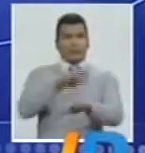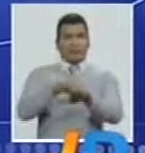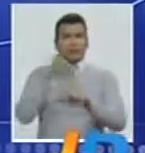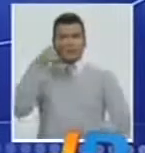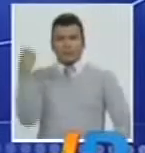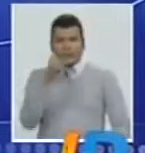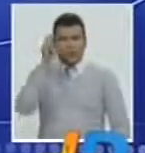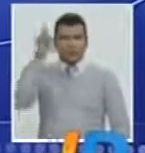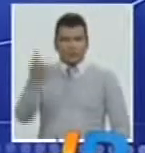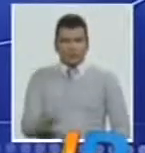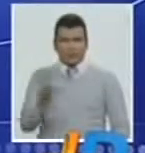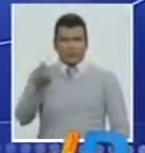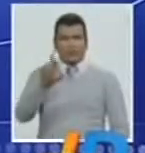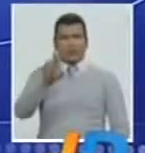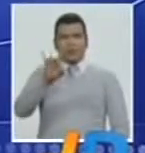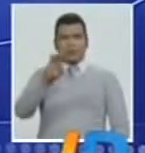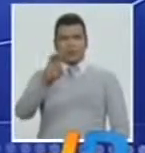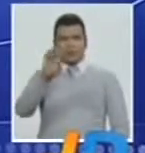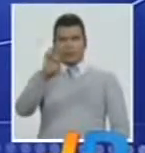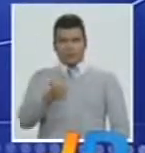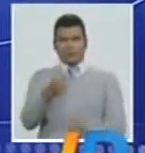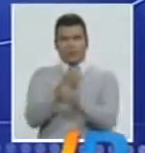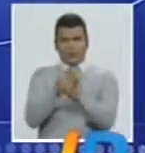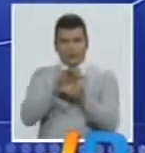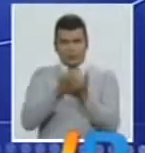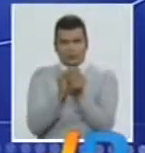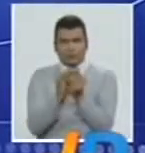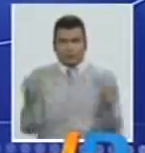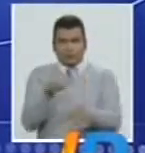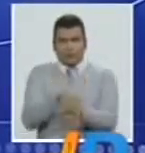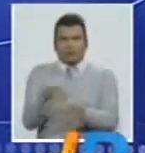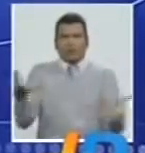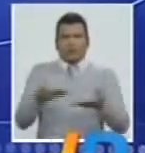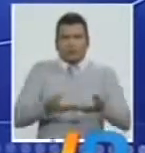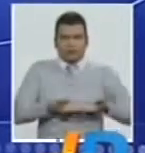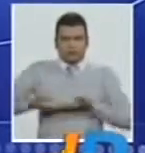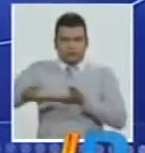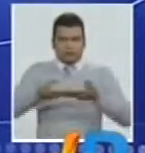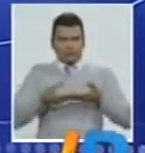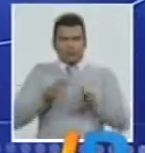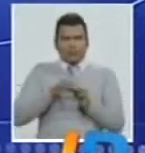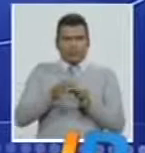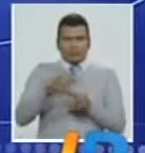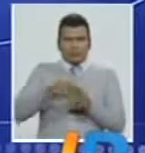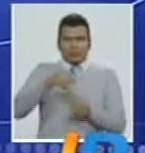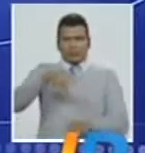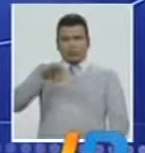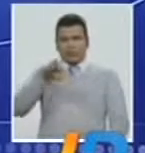Titán, con sede en Quibdó, quien habría desaparecido en horas de la tarde en el sitio conocido como Las Mercedes.